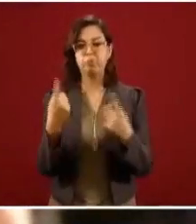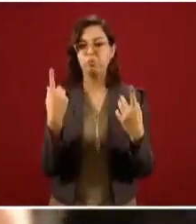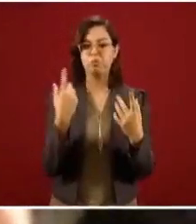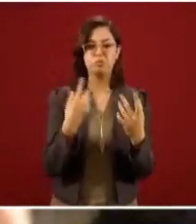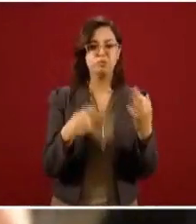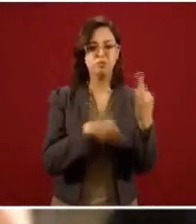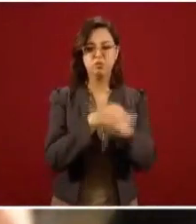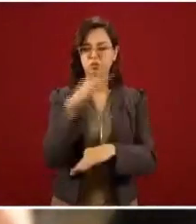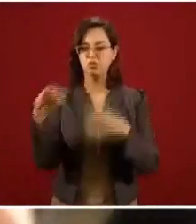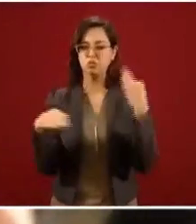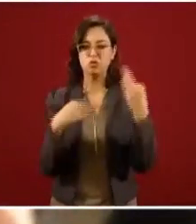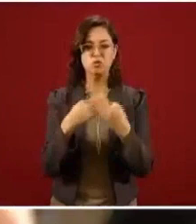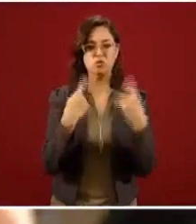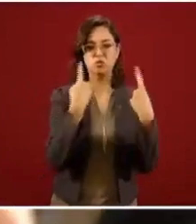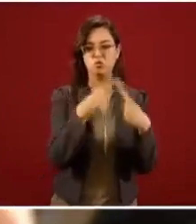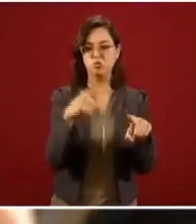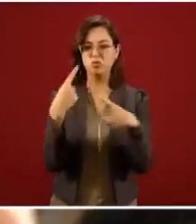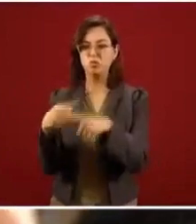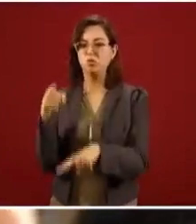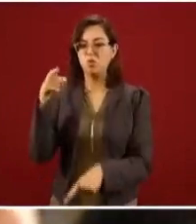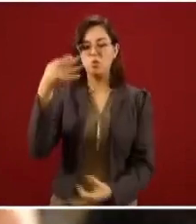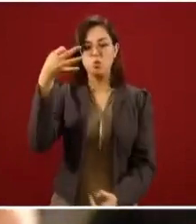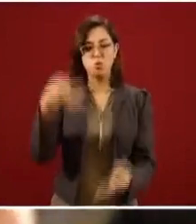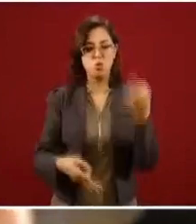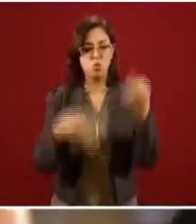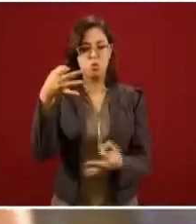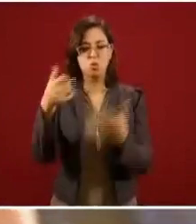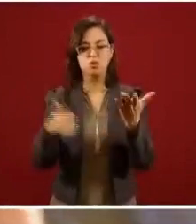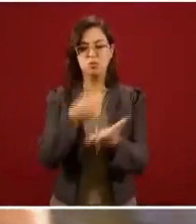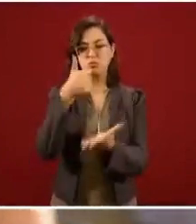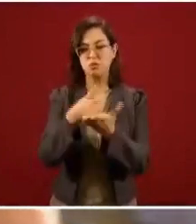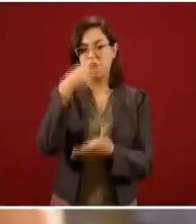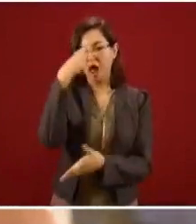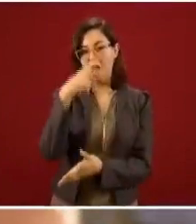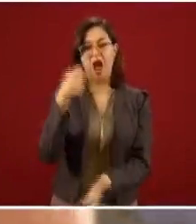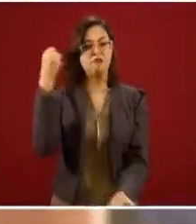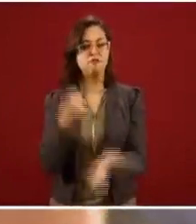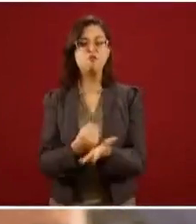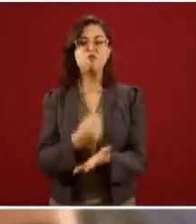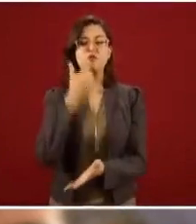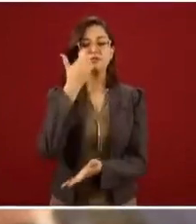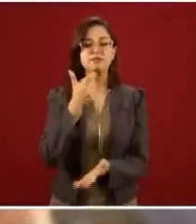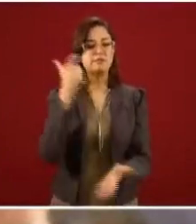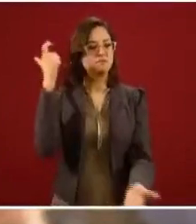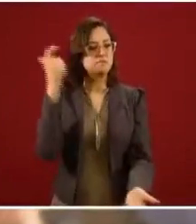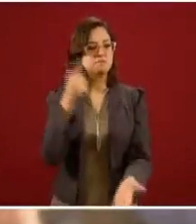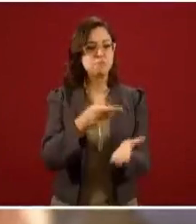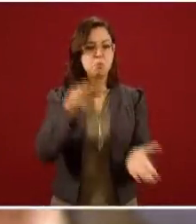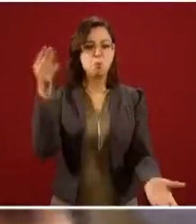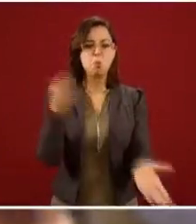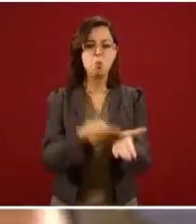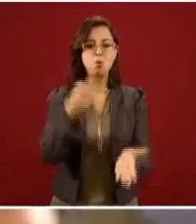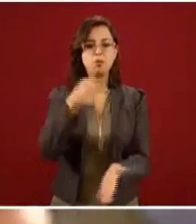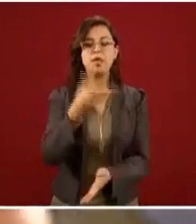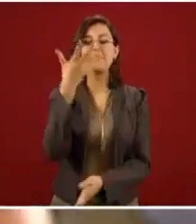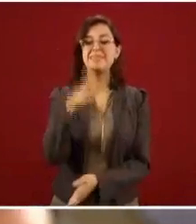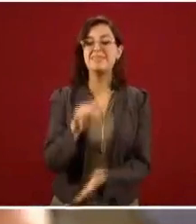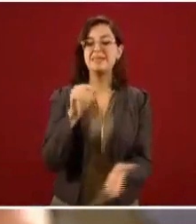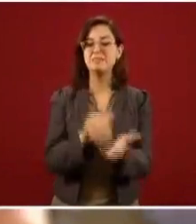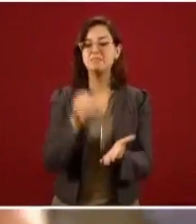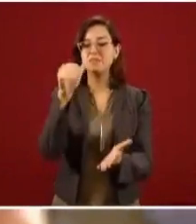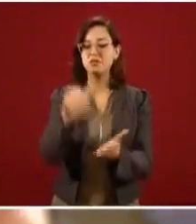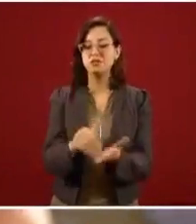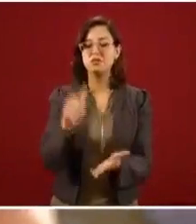todos. Un juez de la Ciudad de México quiere obligarlo a pagar 10 millones de pesos por escribir una